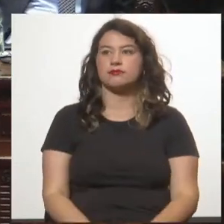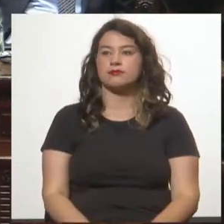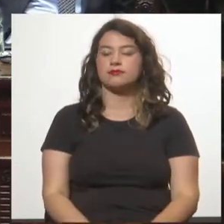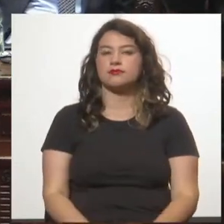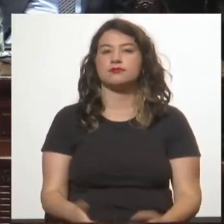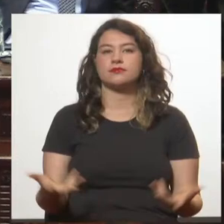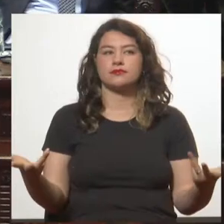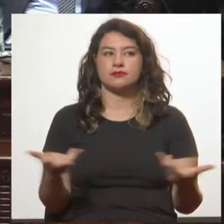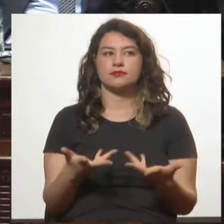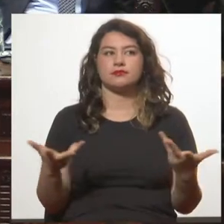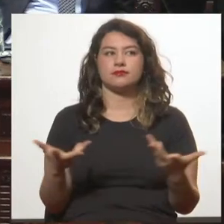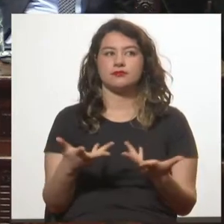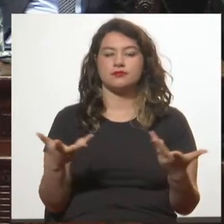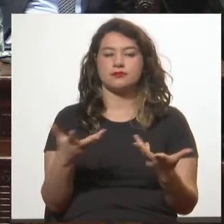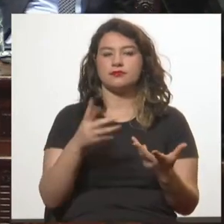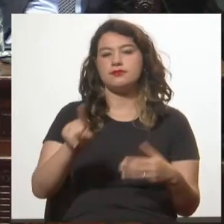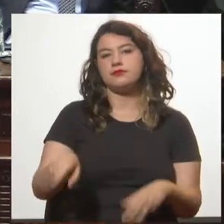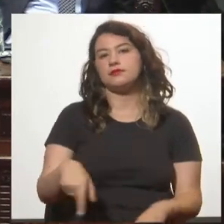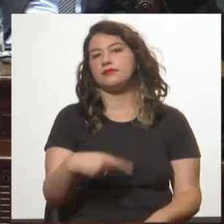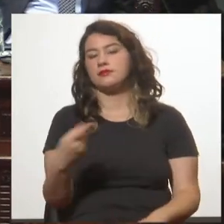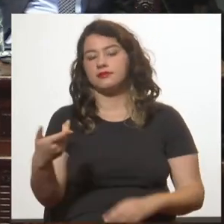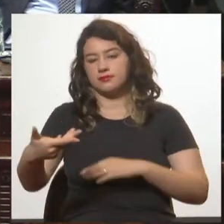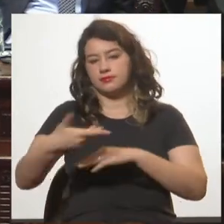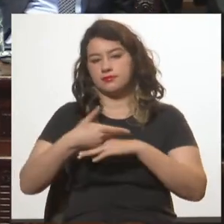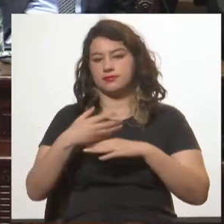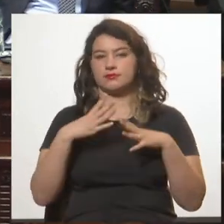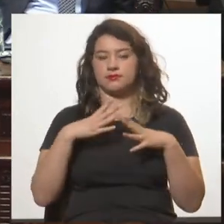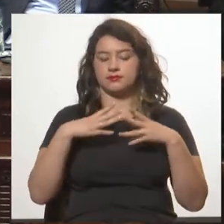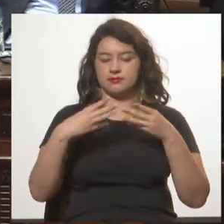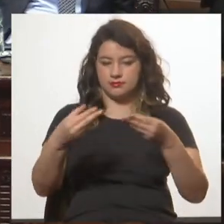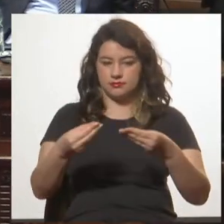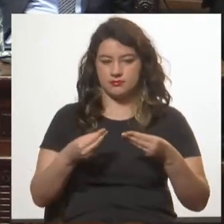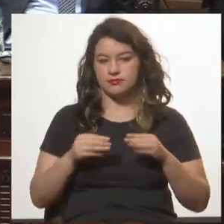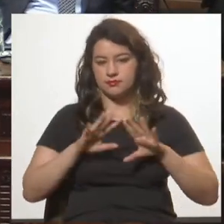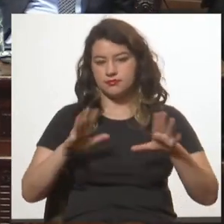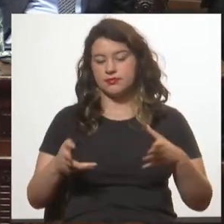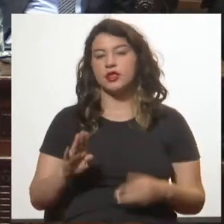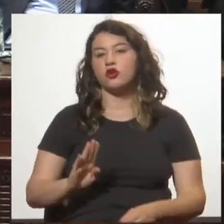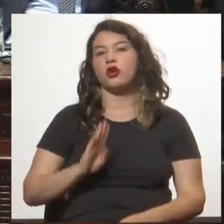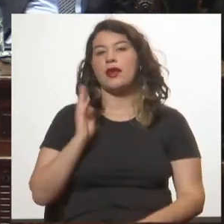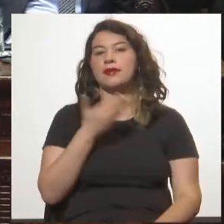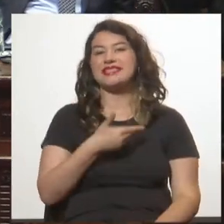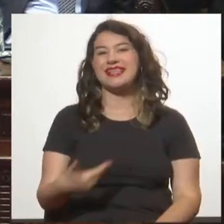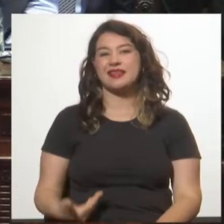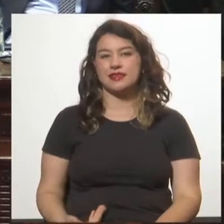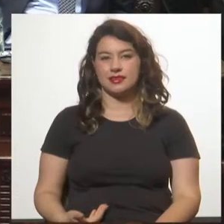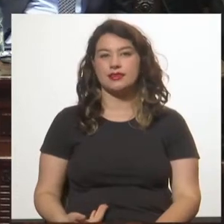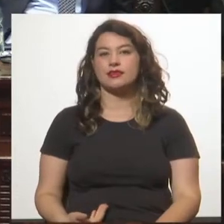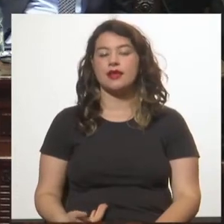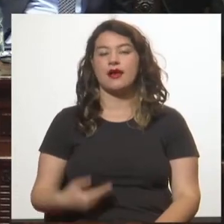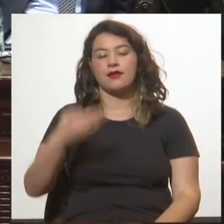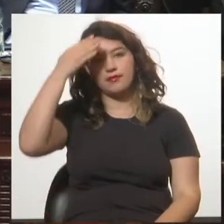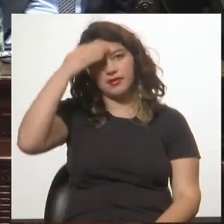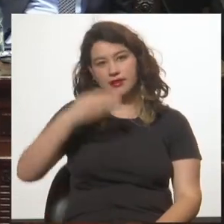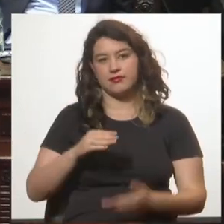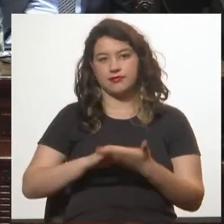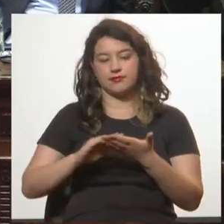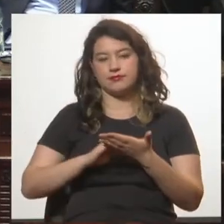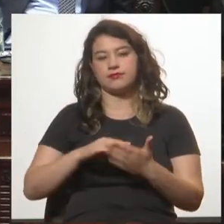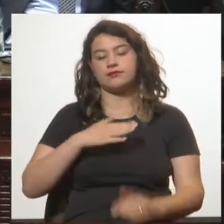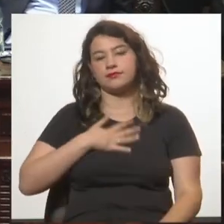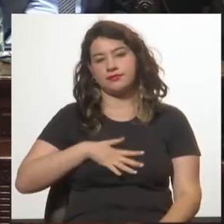dese cuenta de otra solicitud de licencia llegada a la mesa presidente de la cámara de senadores equivalen a beatriz argimón de enmedio